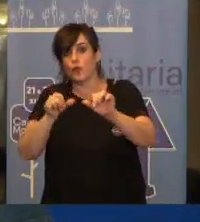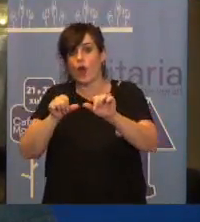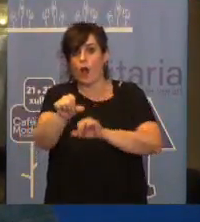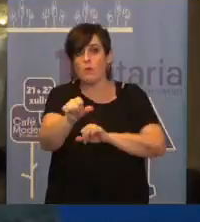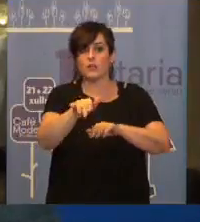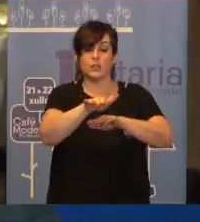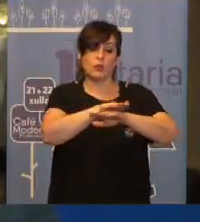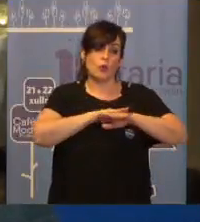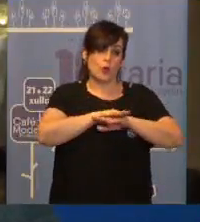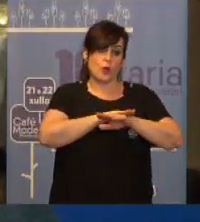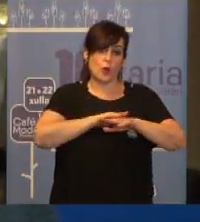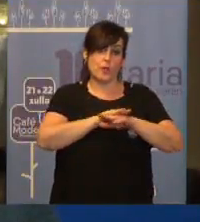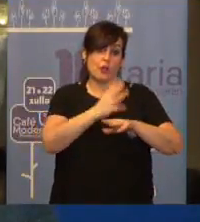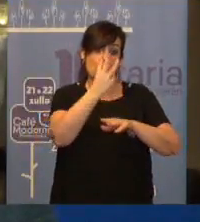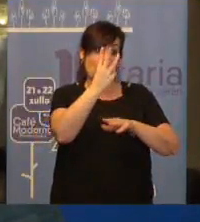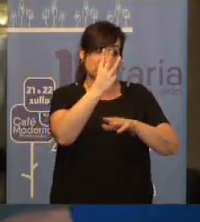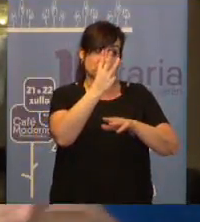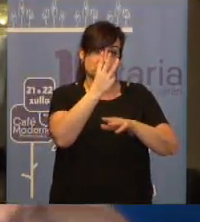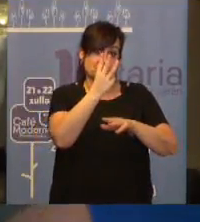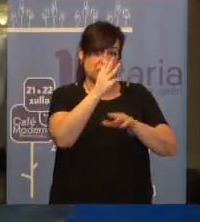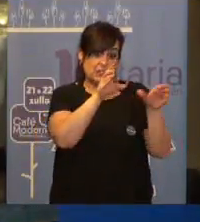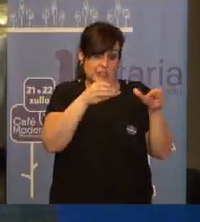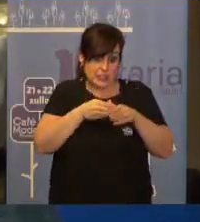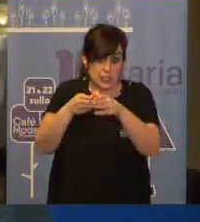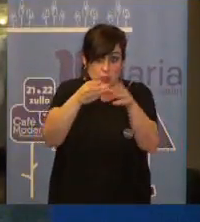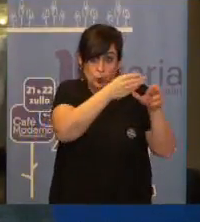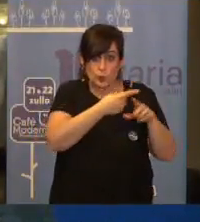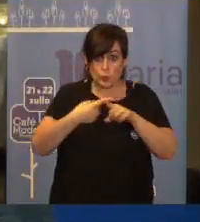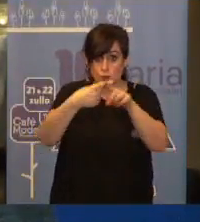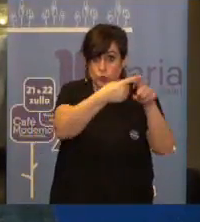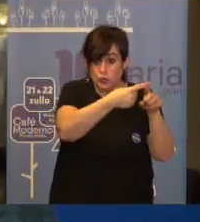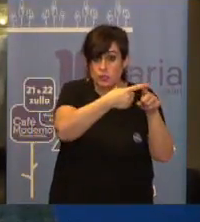gobernou, houve un tripartito, que tuvo que ver co